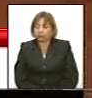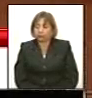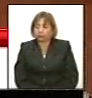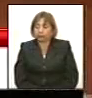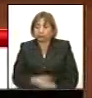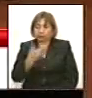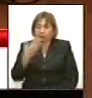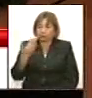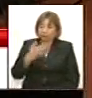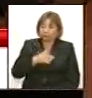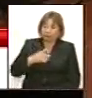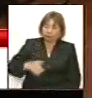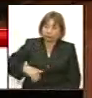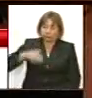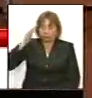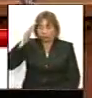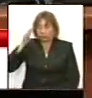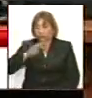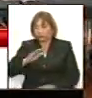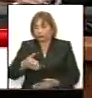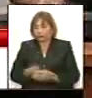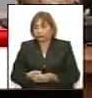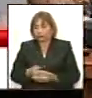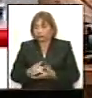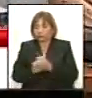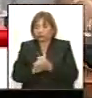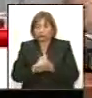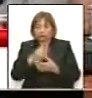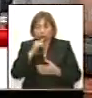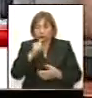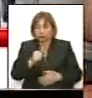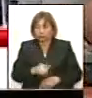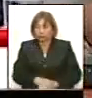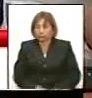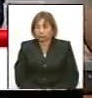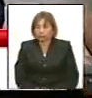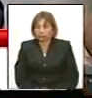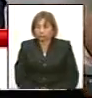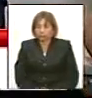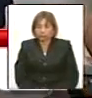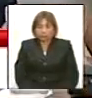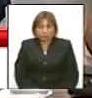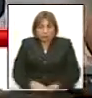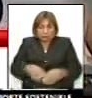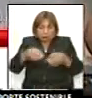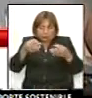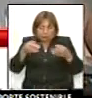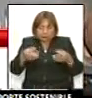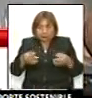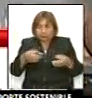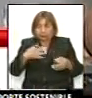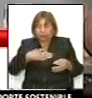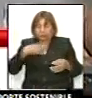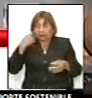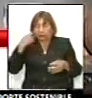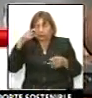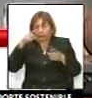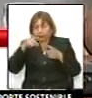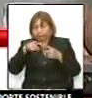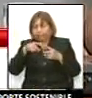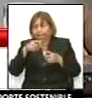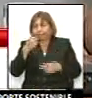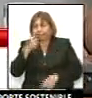Gracias, presidente. Saludando a todos los colegas y a los asistentes. Bueno, en realidad, desde mi punto de vista,